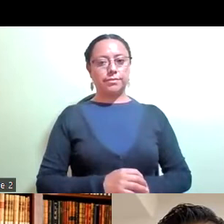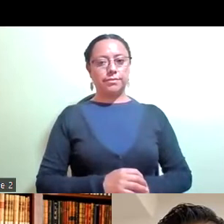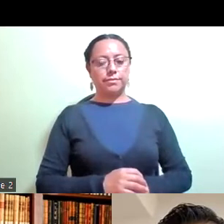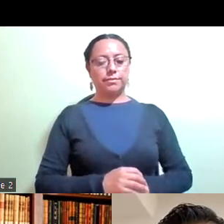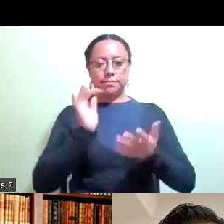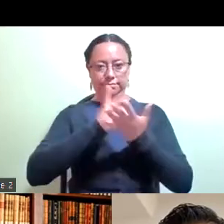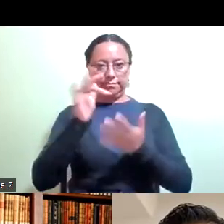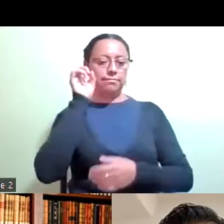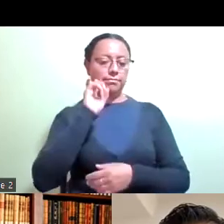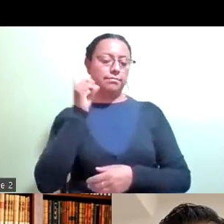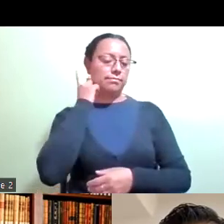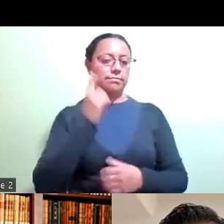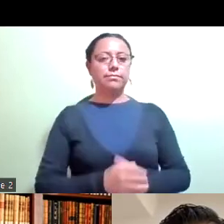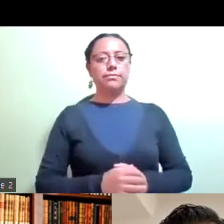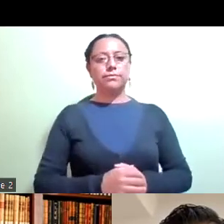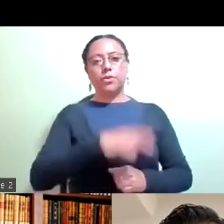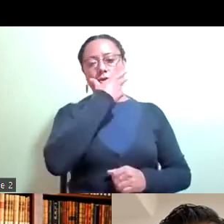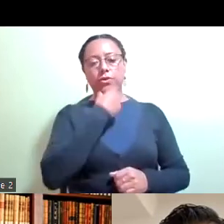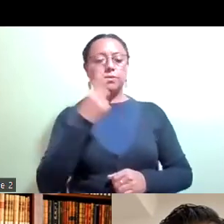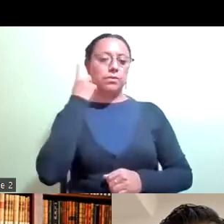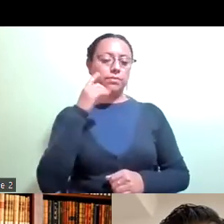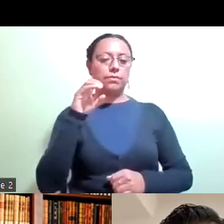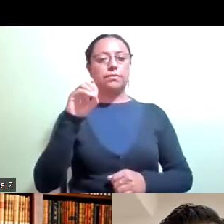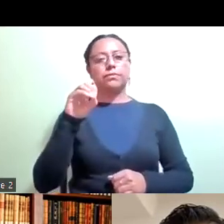Gracias, diputada. Diputado José Octavio Rivero Villaseñor.